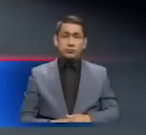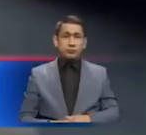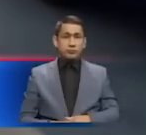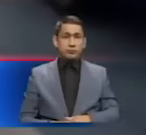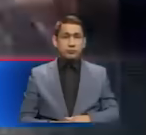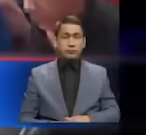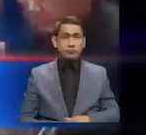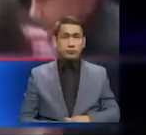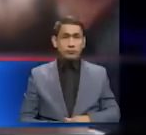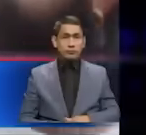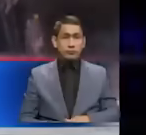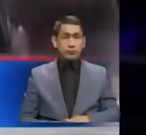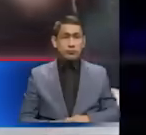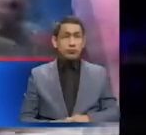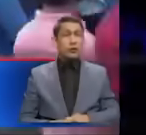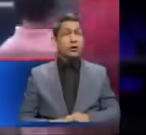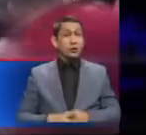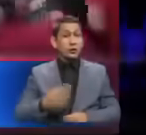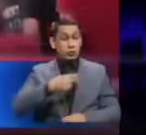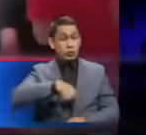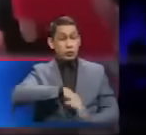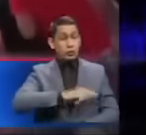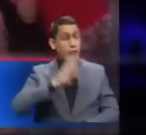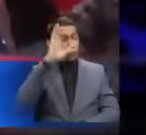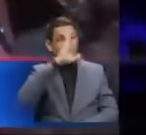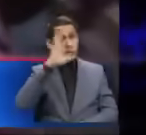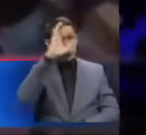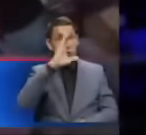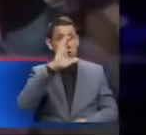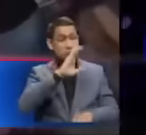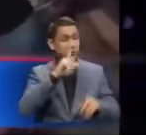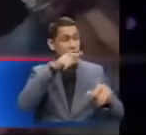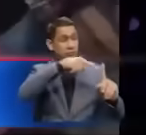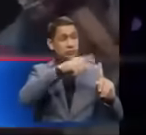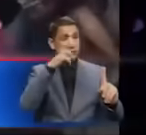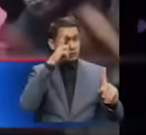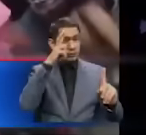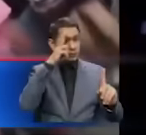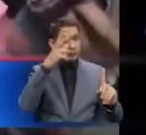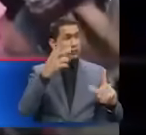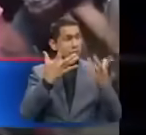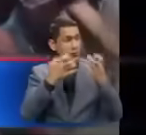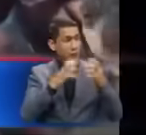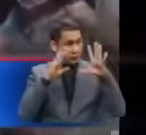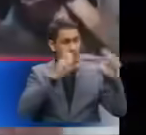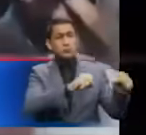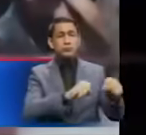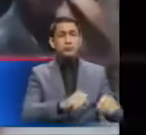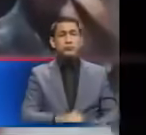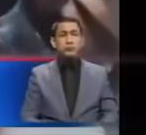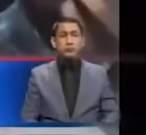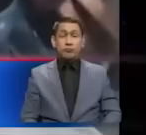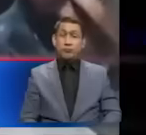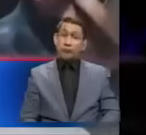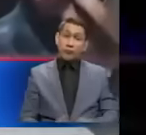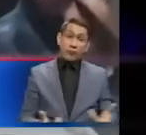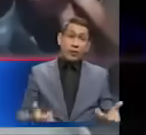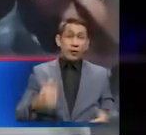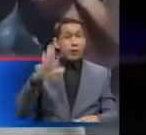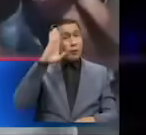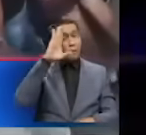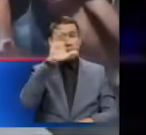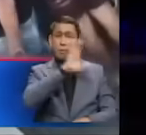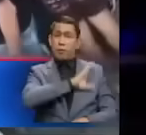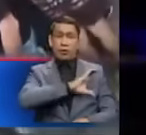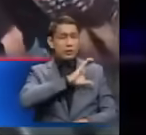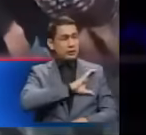uno y fuimos atrás del delincuente a cogerlo y queríamos hacer justicia por las propias manos de nosotros. La autoridad no dejó hacer eso, sino que lo